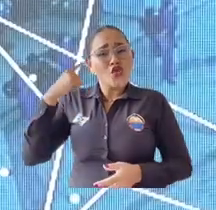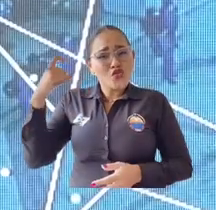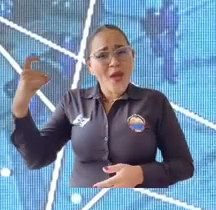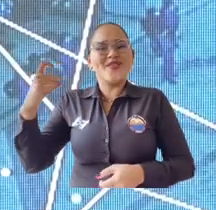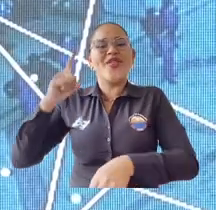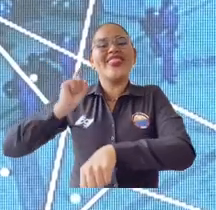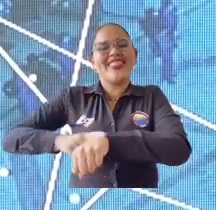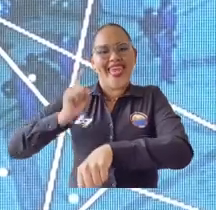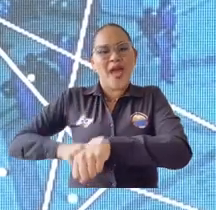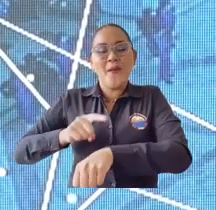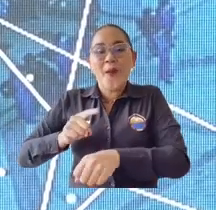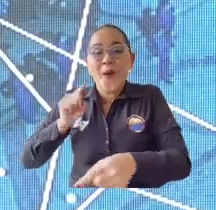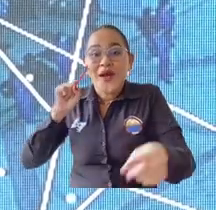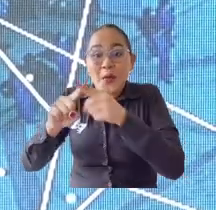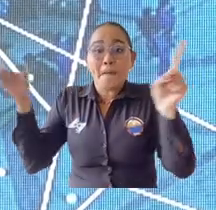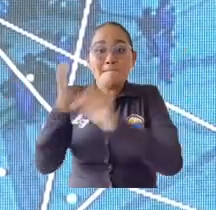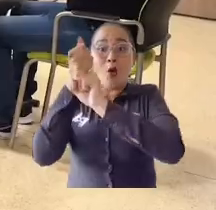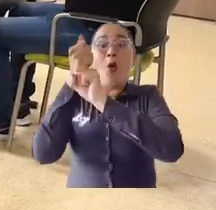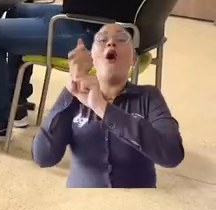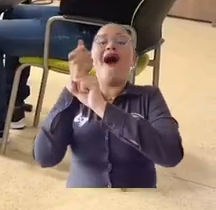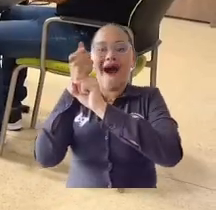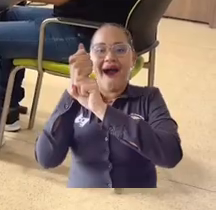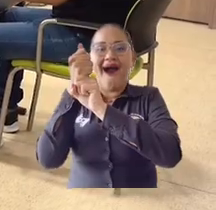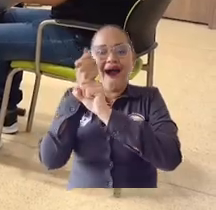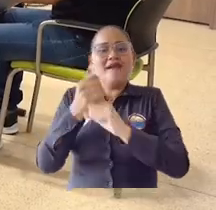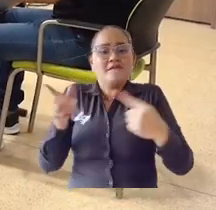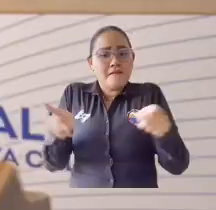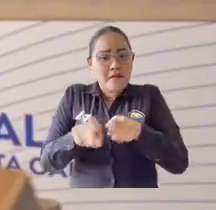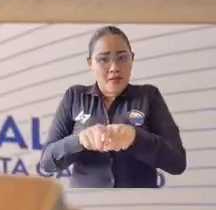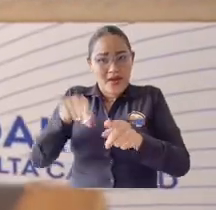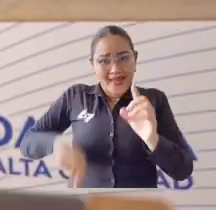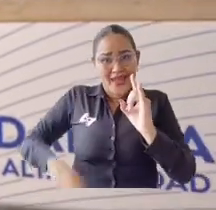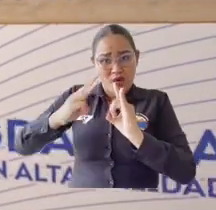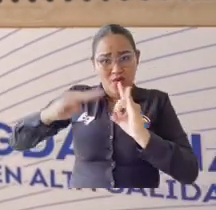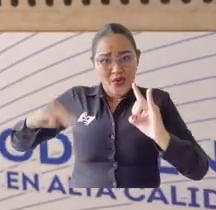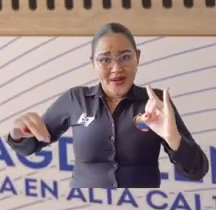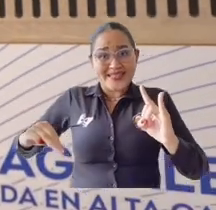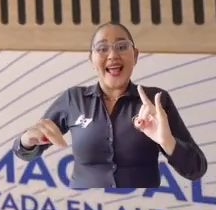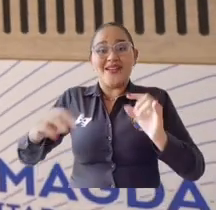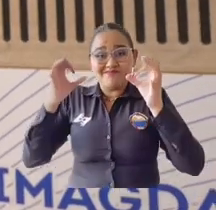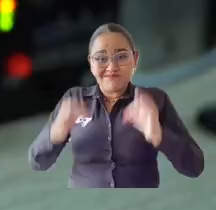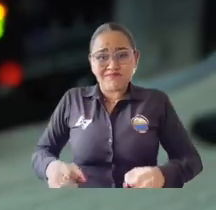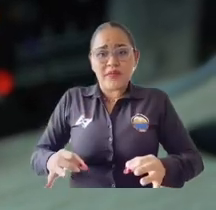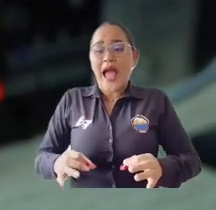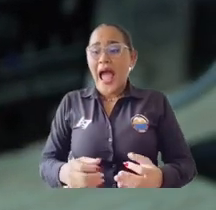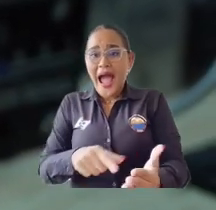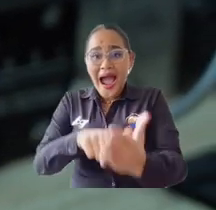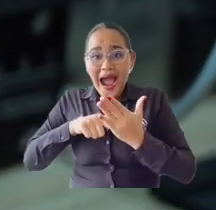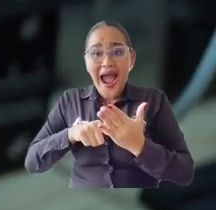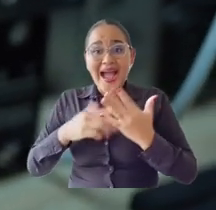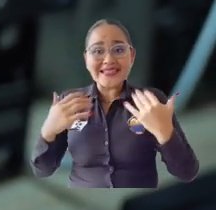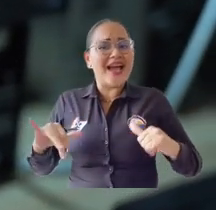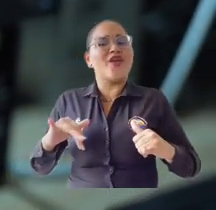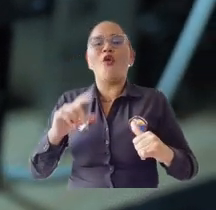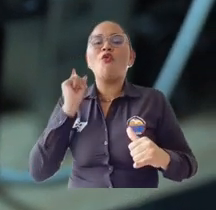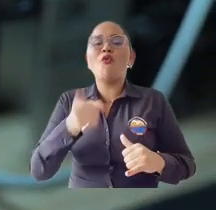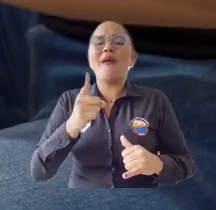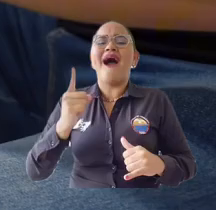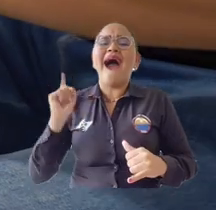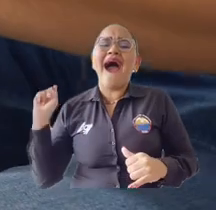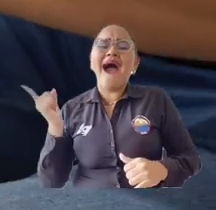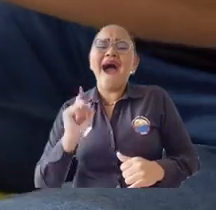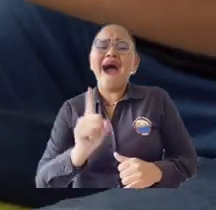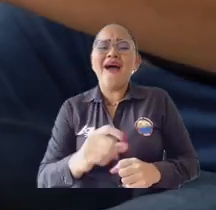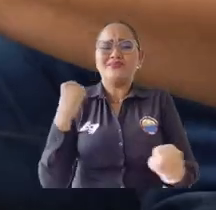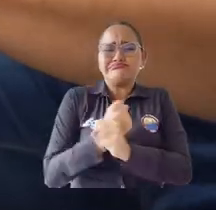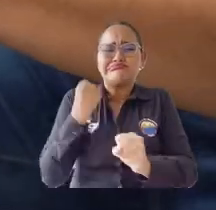Los sueños necesitan tiempo para madurarse. Los resultados de esta universidad no son lo que vemos hoy. Es el resultado de muchos años de